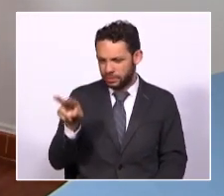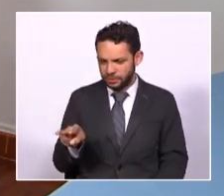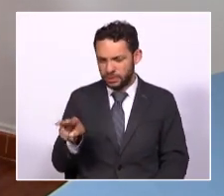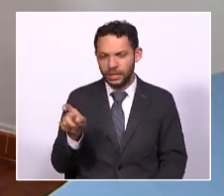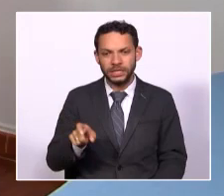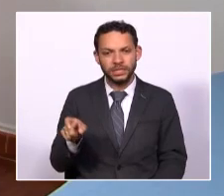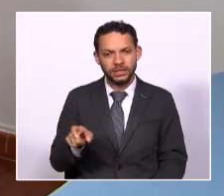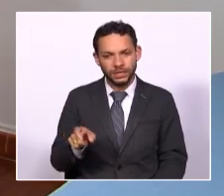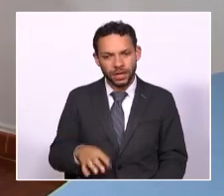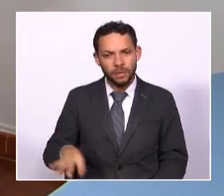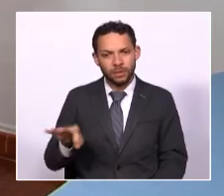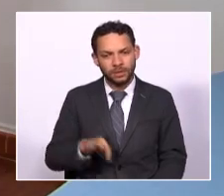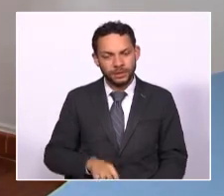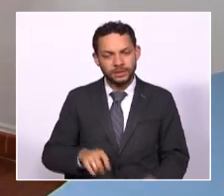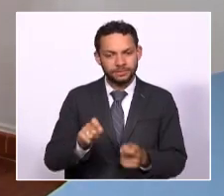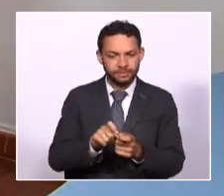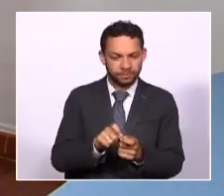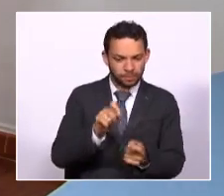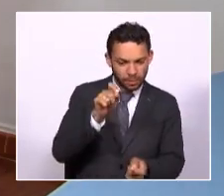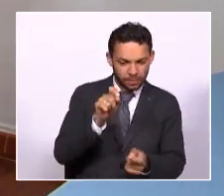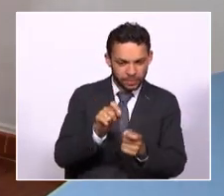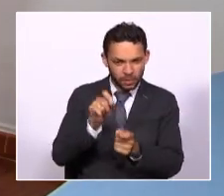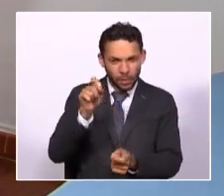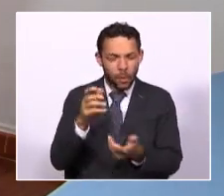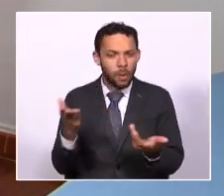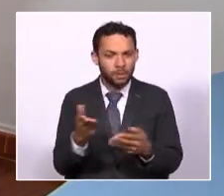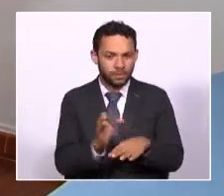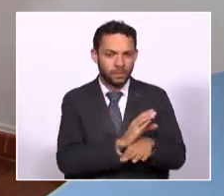vamos a pasar a tomar las medidas. Las hacemos con una aplicación,